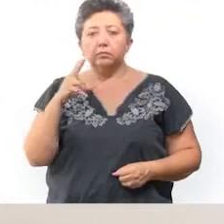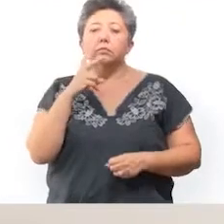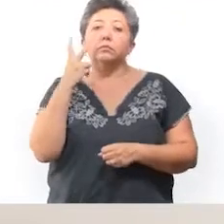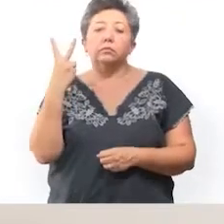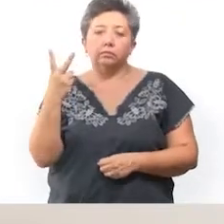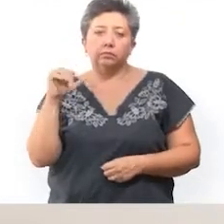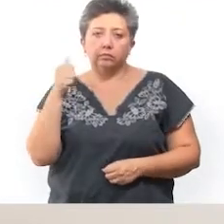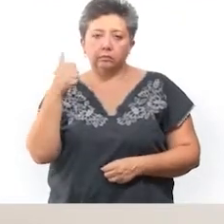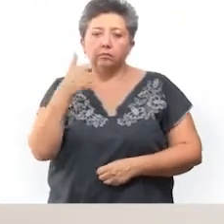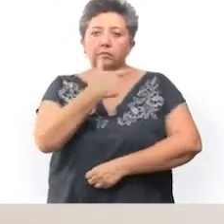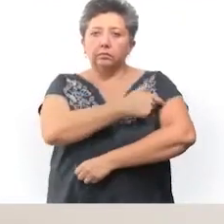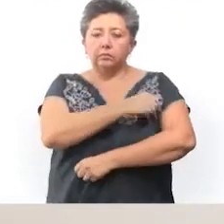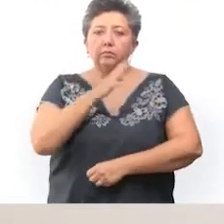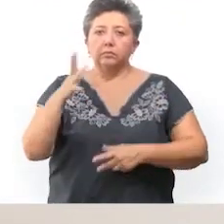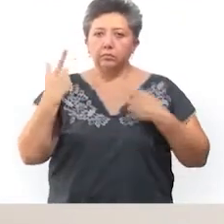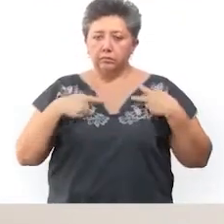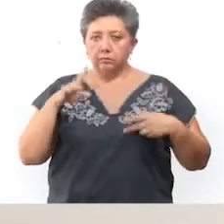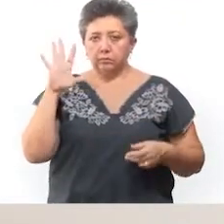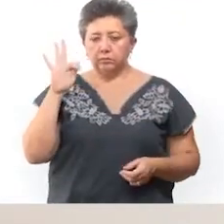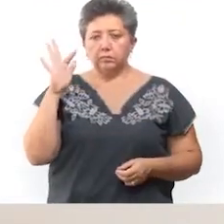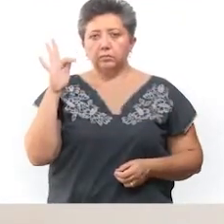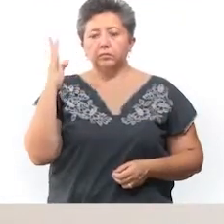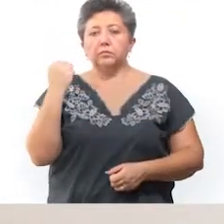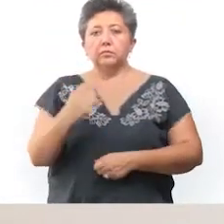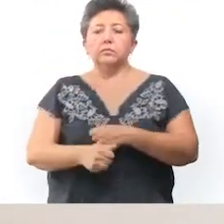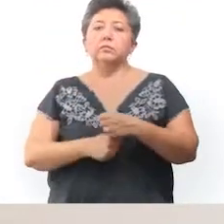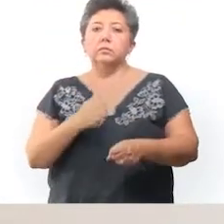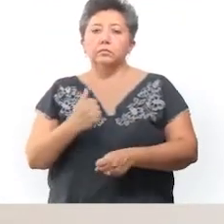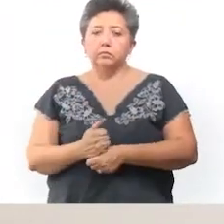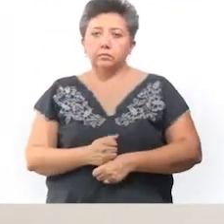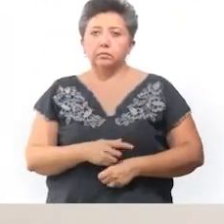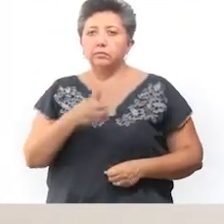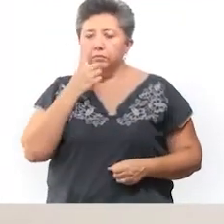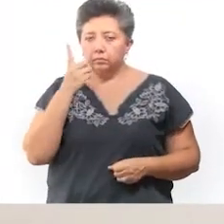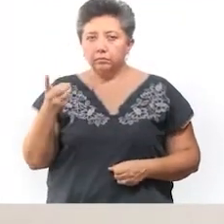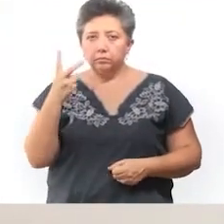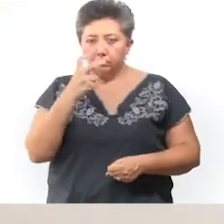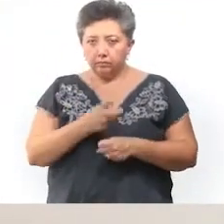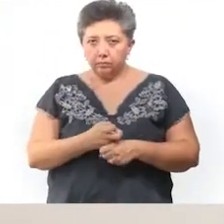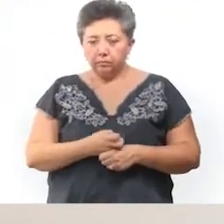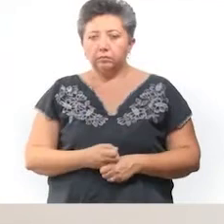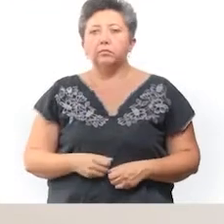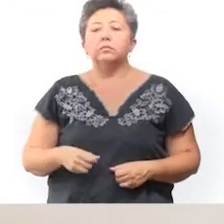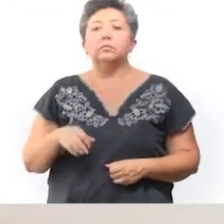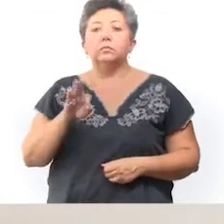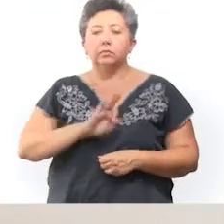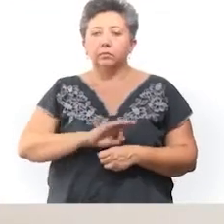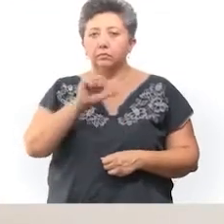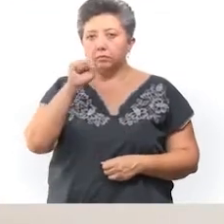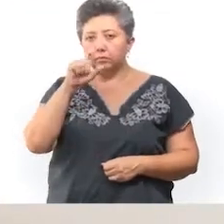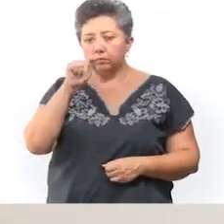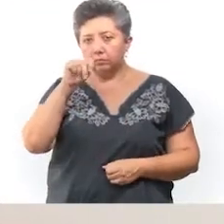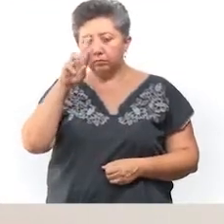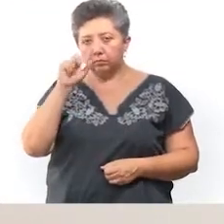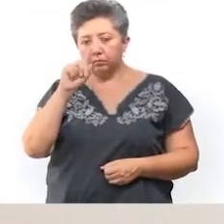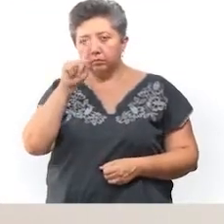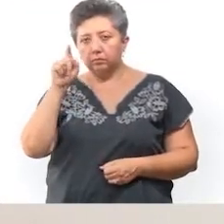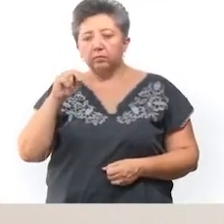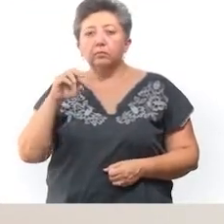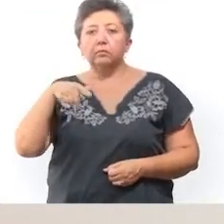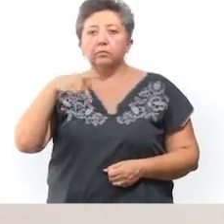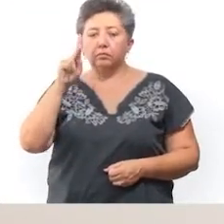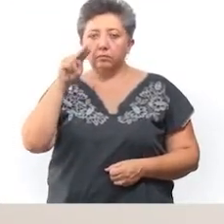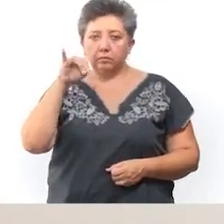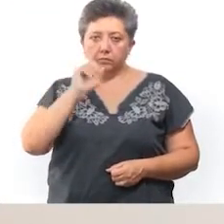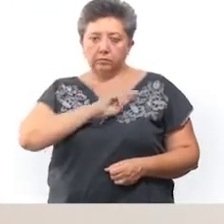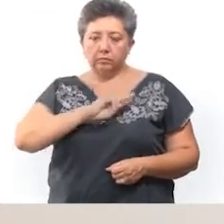2 de agosto se vacunará a la población de 40 a 49 años correspondiente a la segunda dosis de la farmacéutica AstraZeneca en Canacín